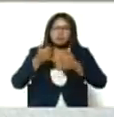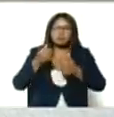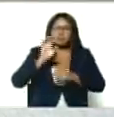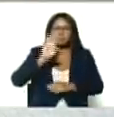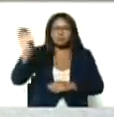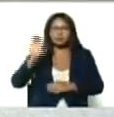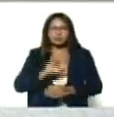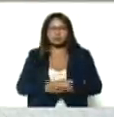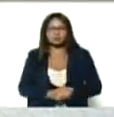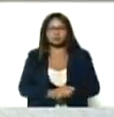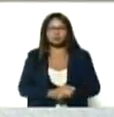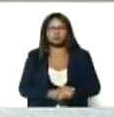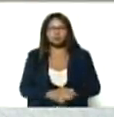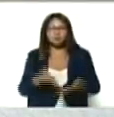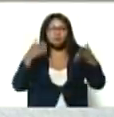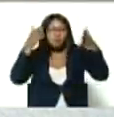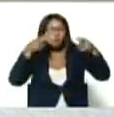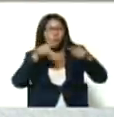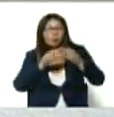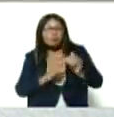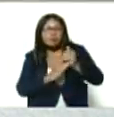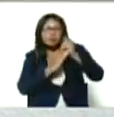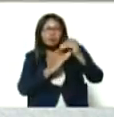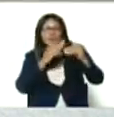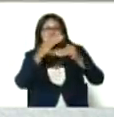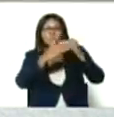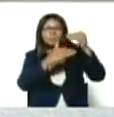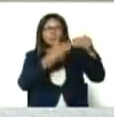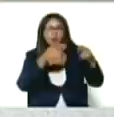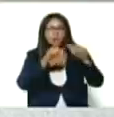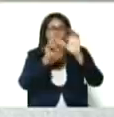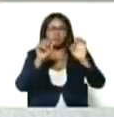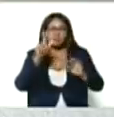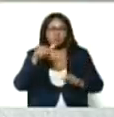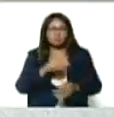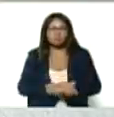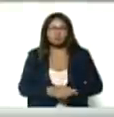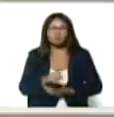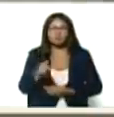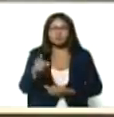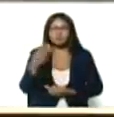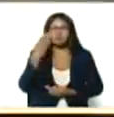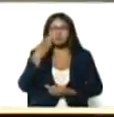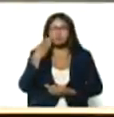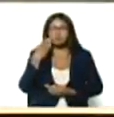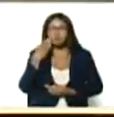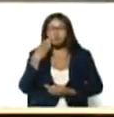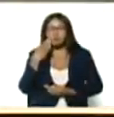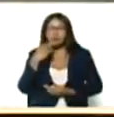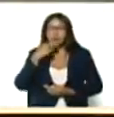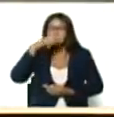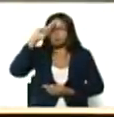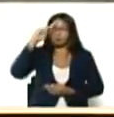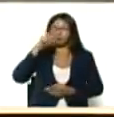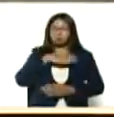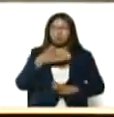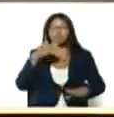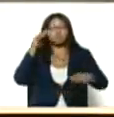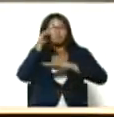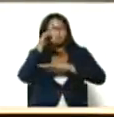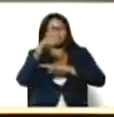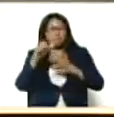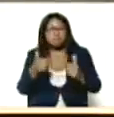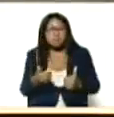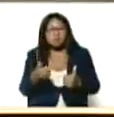y forma este liderazgo que va creciendo. Usted madre, usted padre, ¿quiere que sus hijos vayan por buen